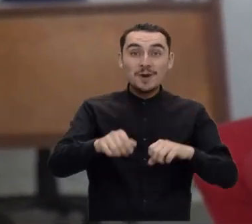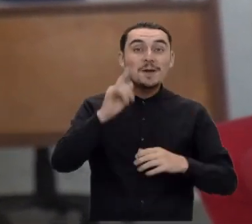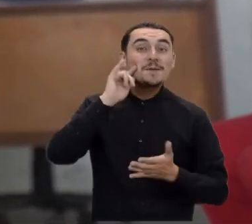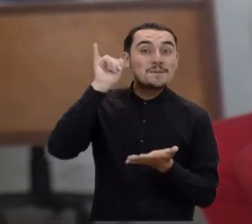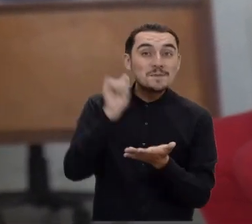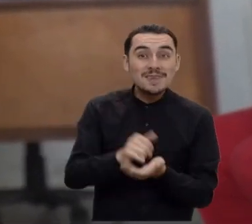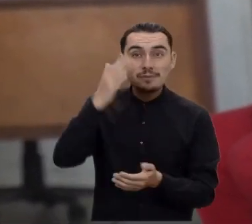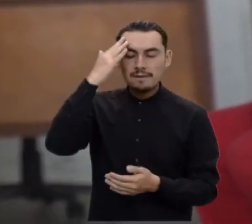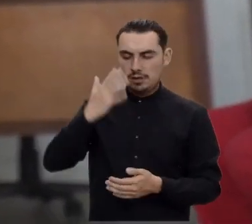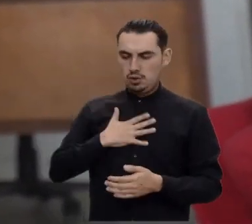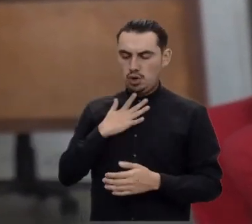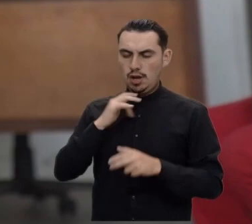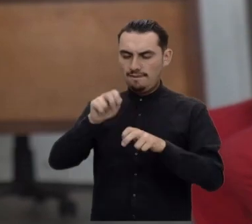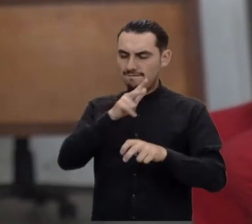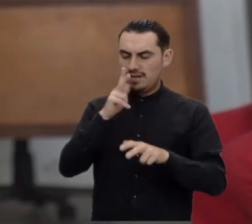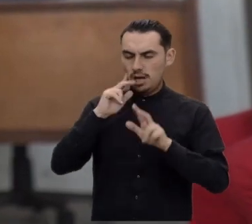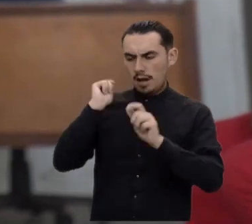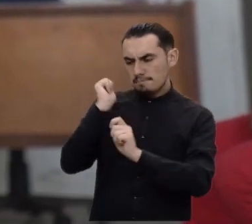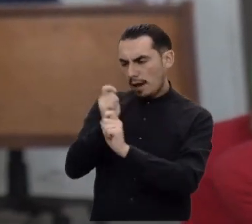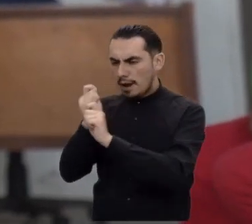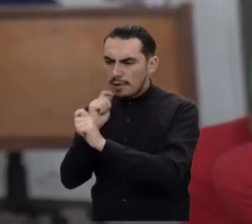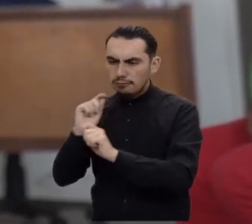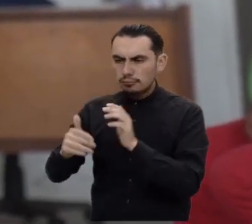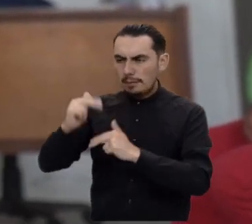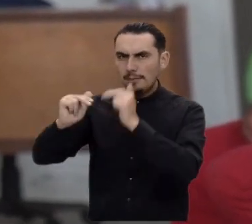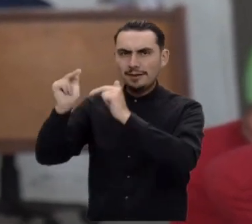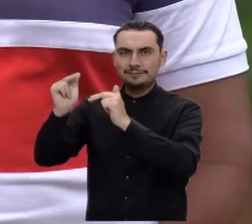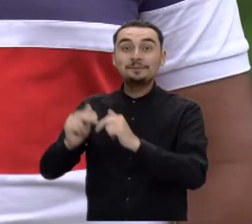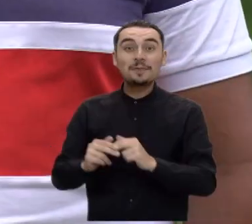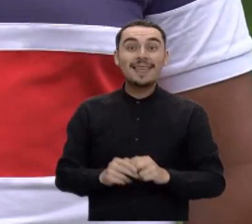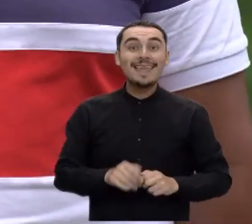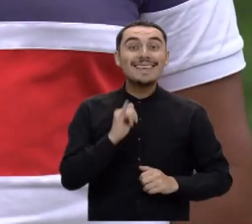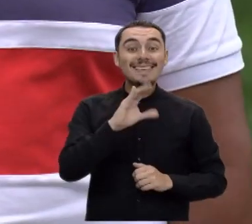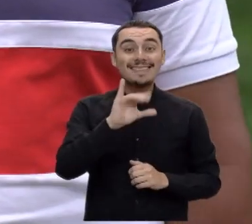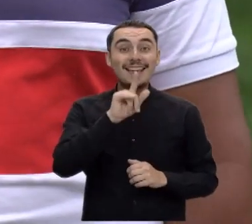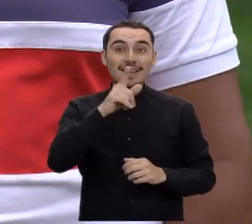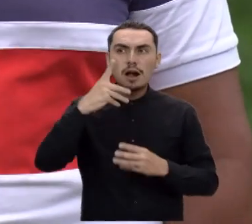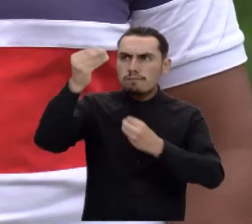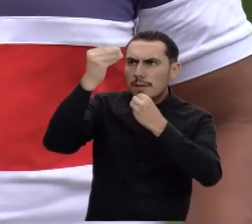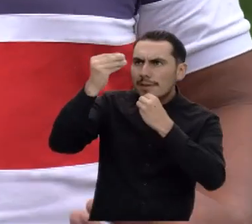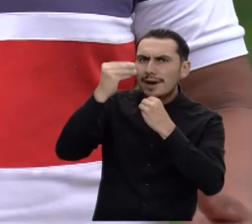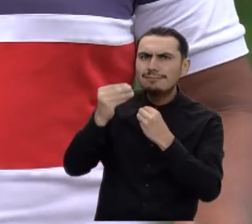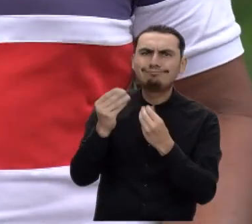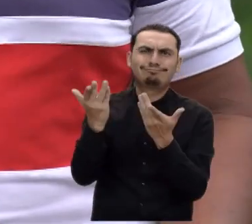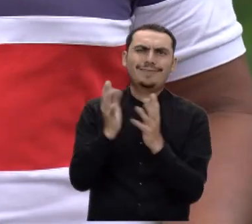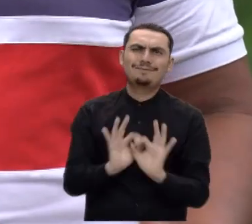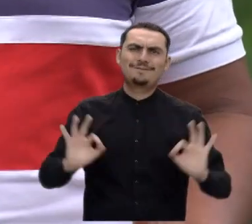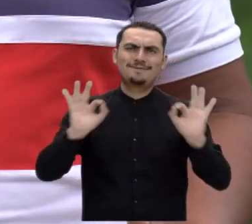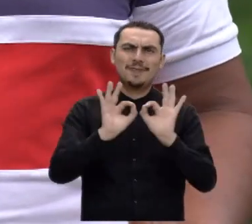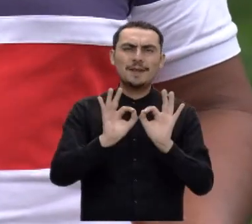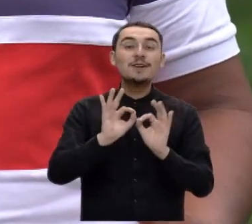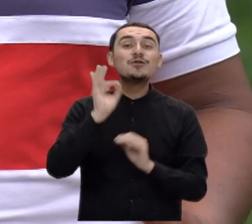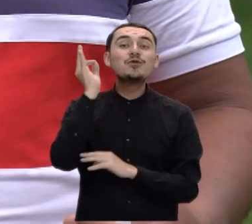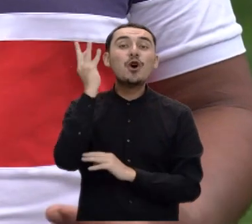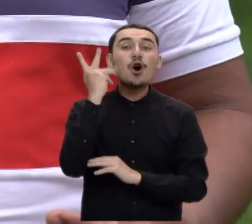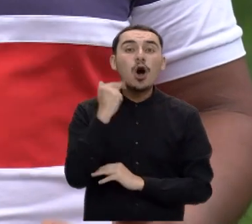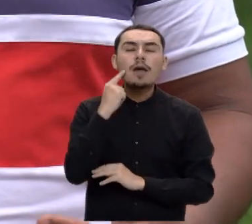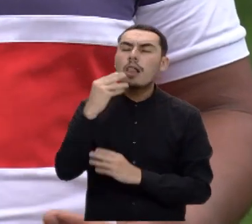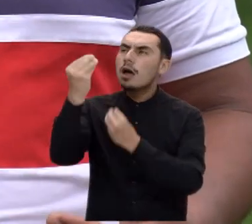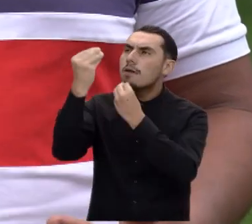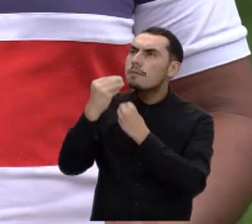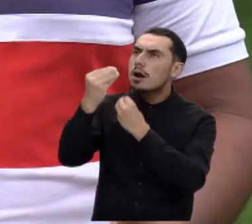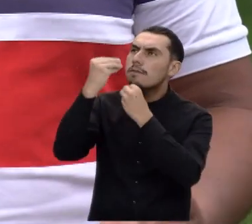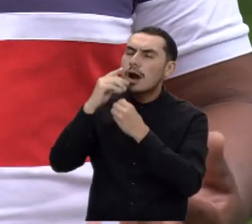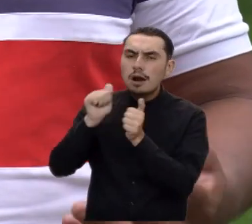mismos materiales de la finca. La capacitación que nos brinda el ICA es excelente porque cada día nos va